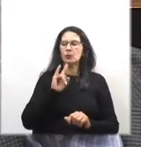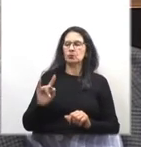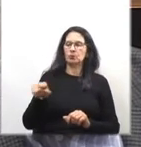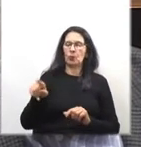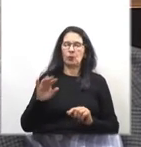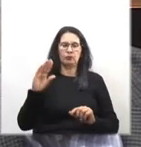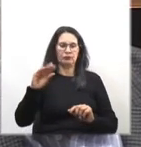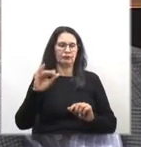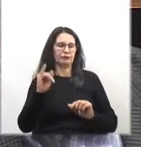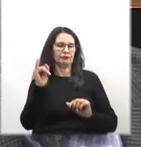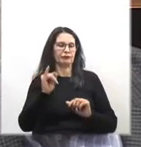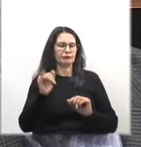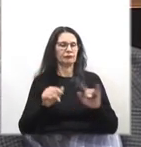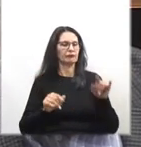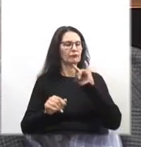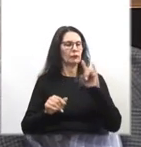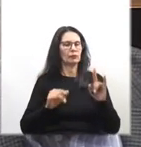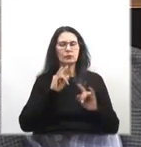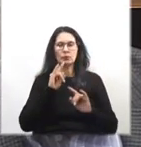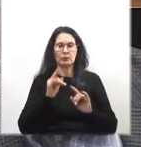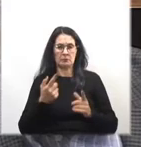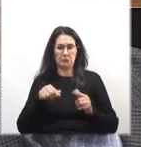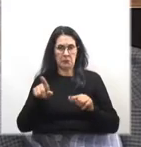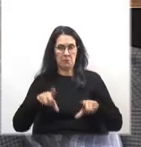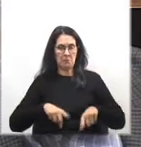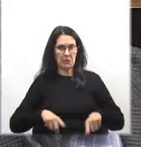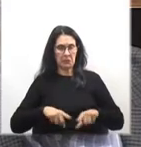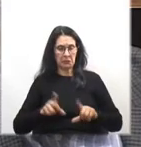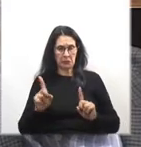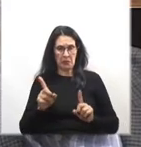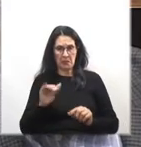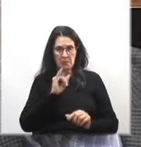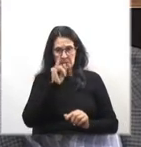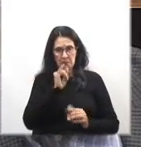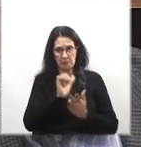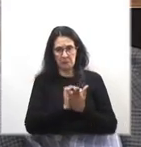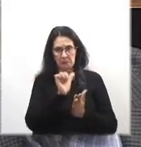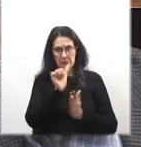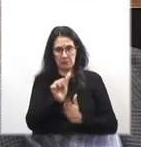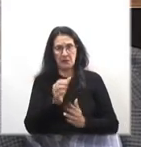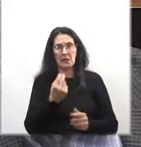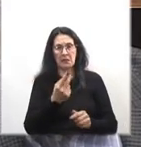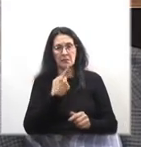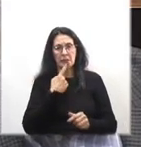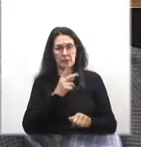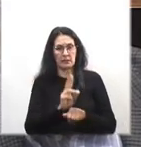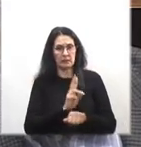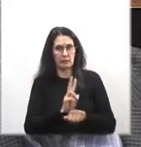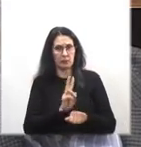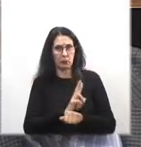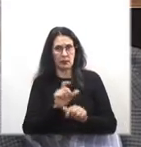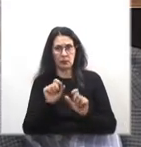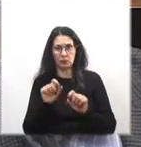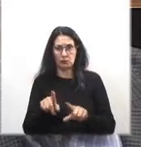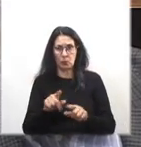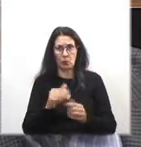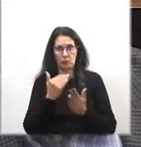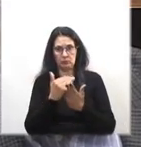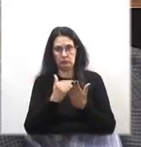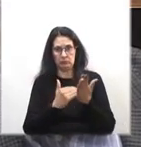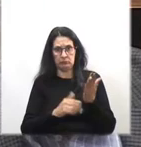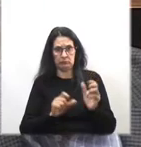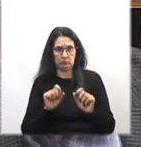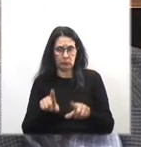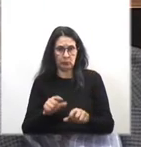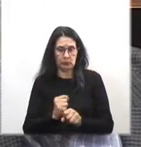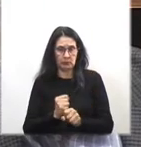propio ministro tenía que brindar respecto de la orientación de la política de seguridad, de sus resultados, de sus